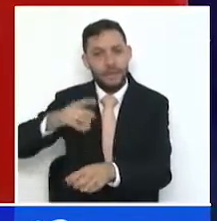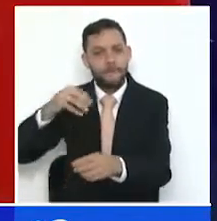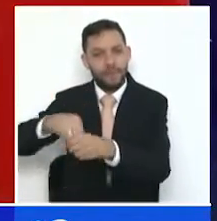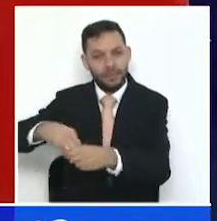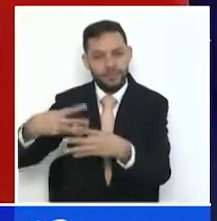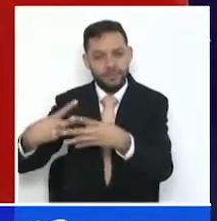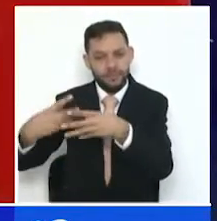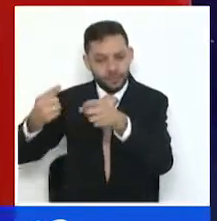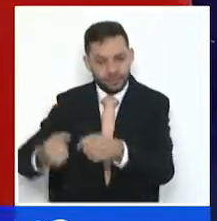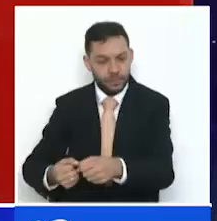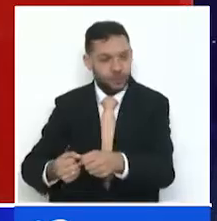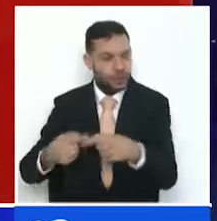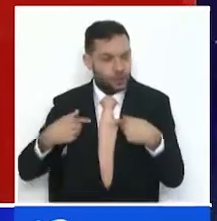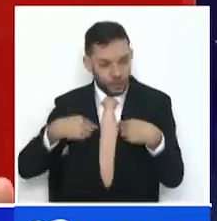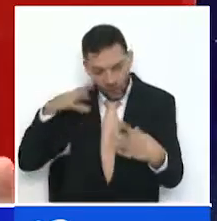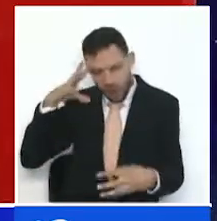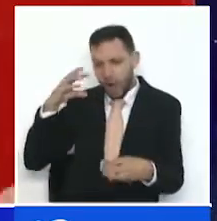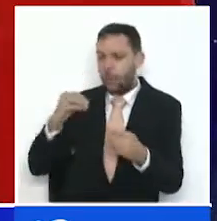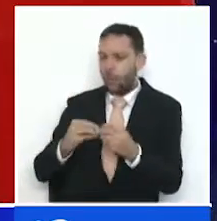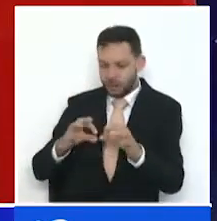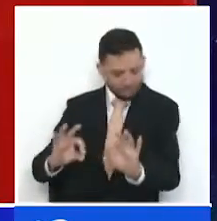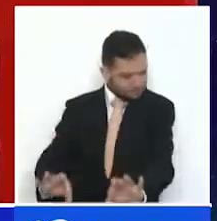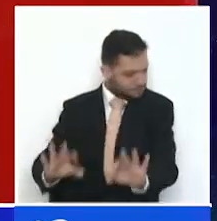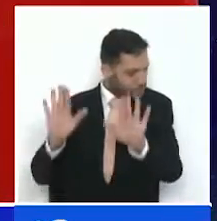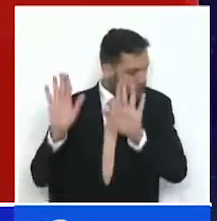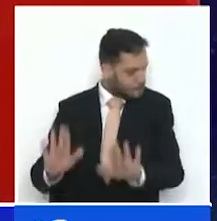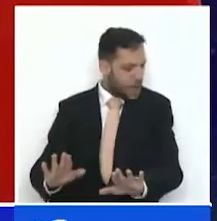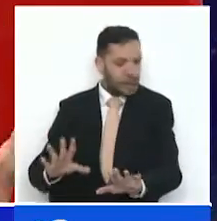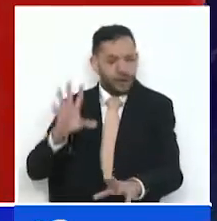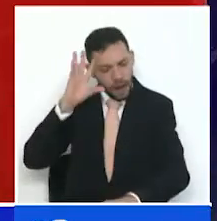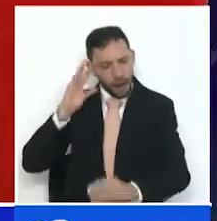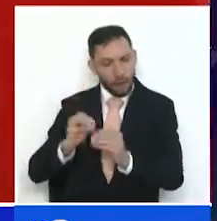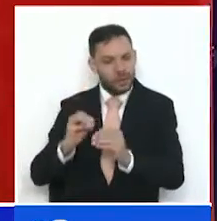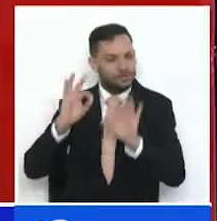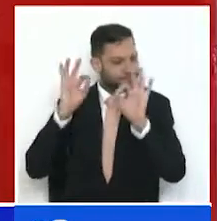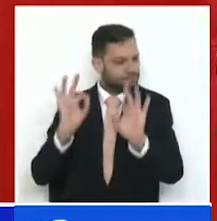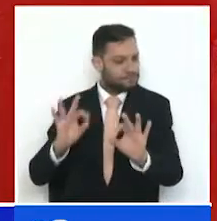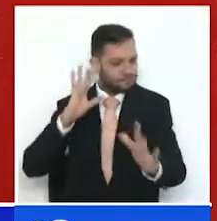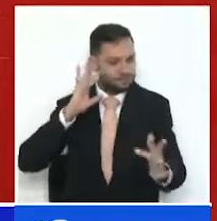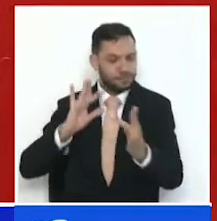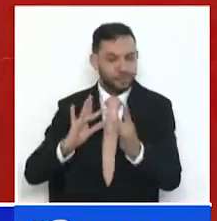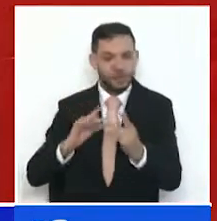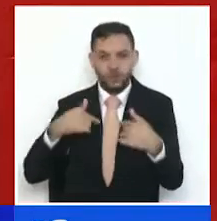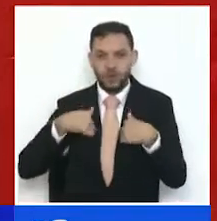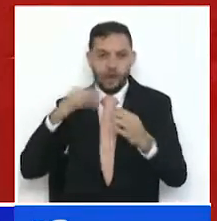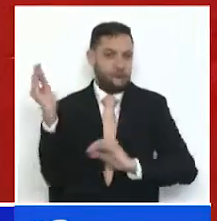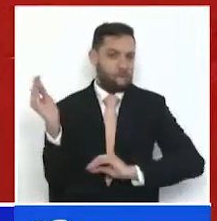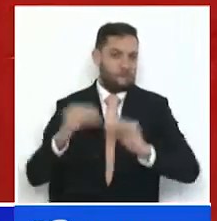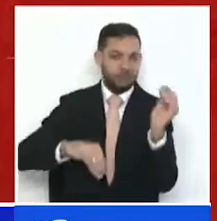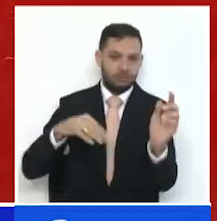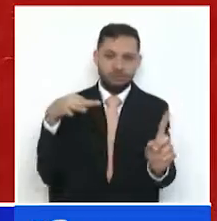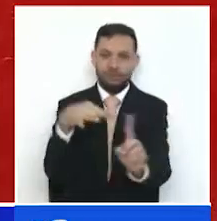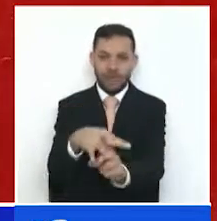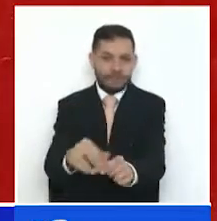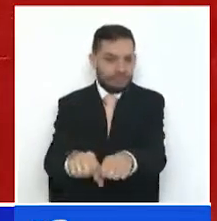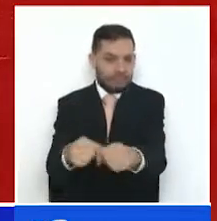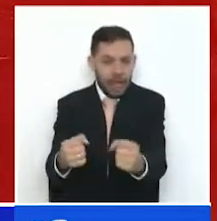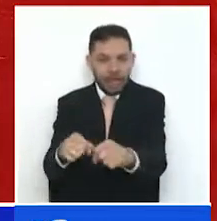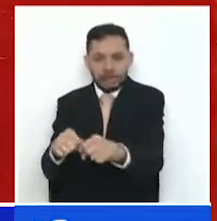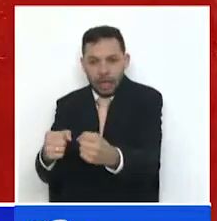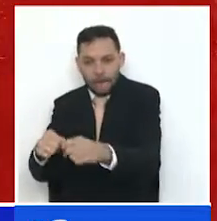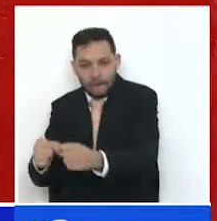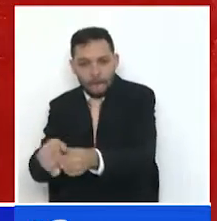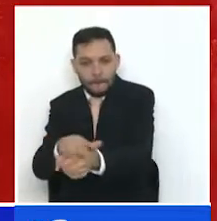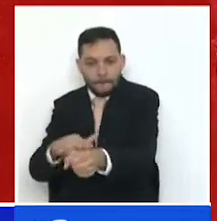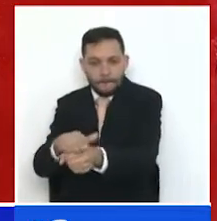Yo estoy de acuerdo con el paro y yo apoyo el paro, 100% apoyo el paro. En lo que no estoy de acuerdo es que dañen el barrio, que de pronto